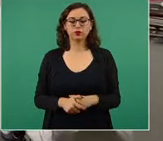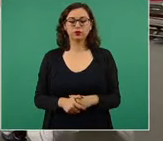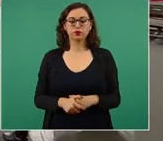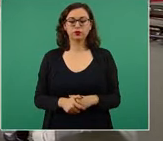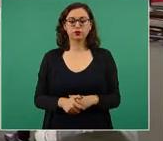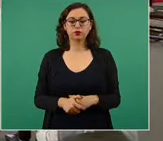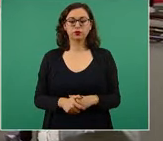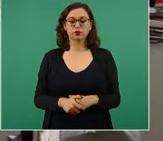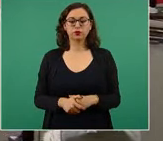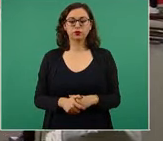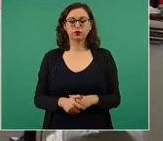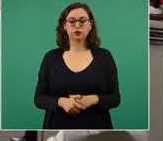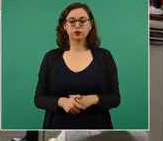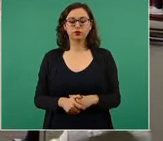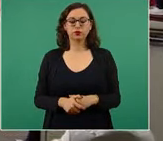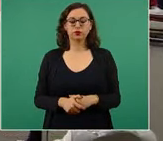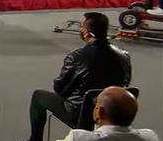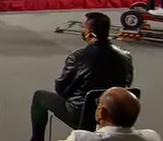El video.